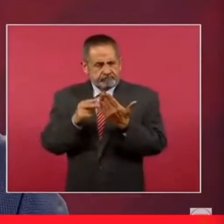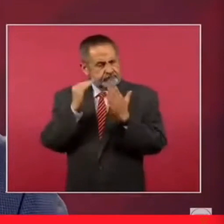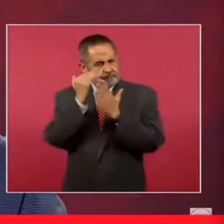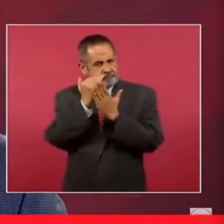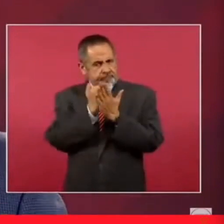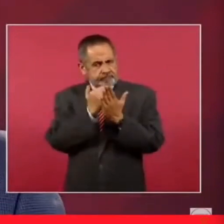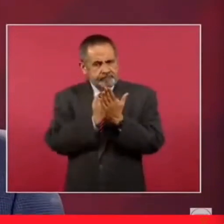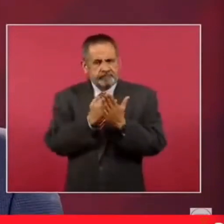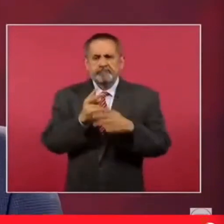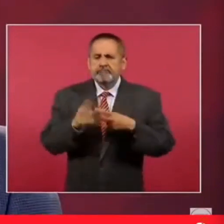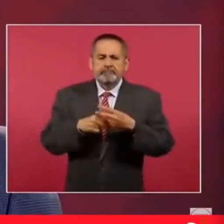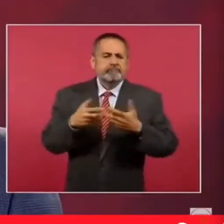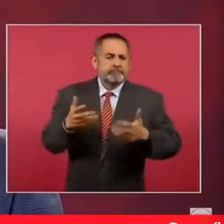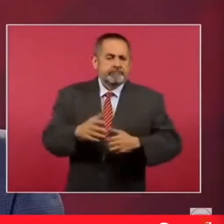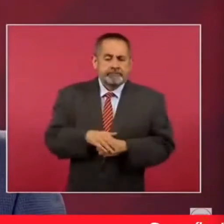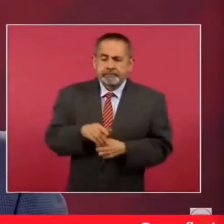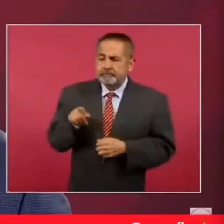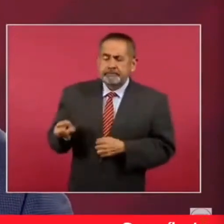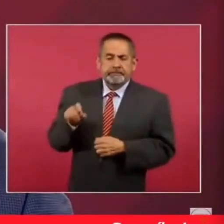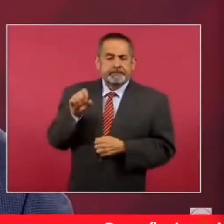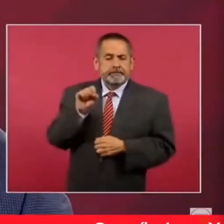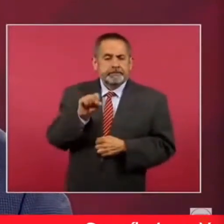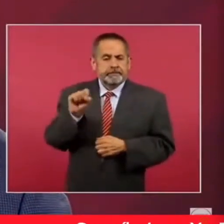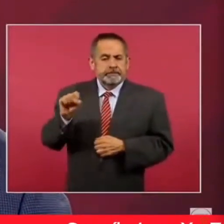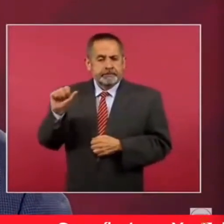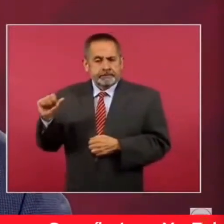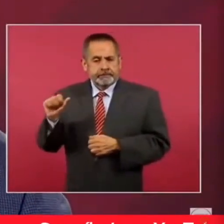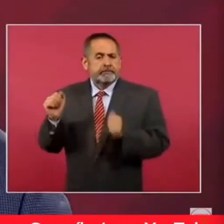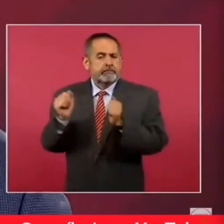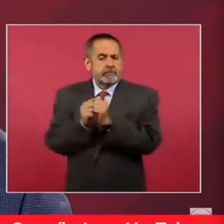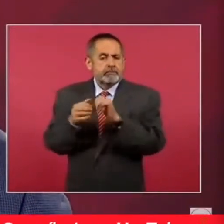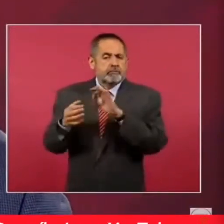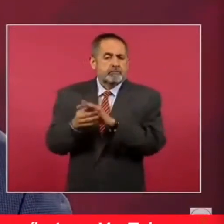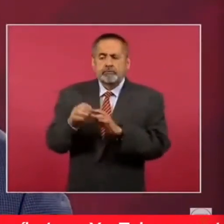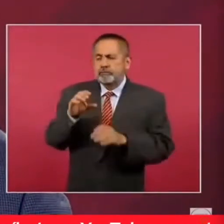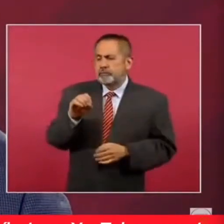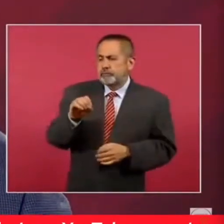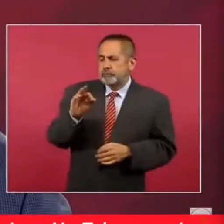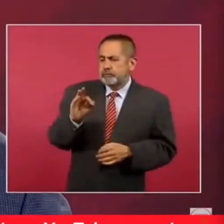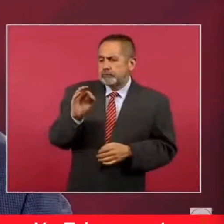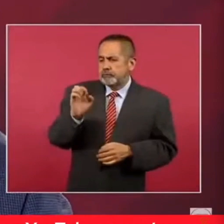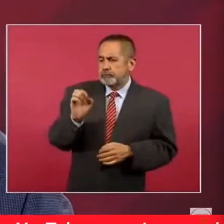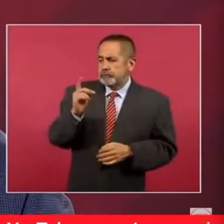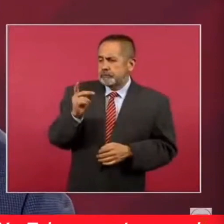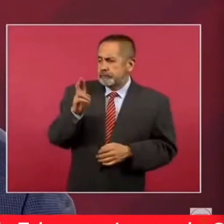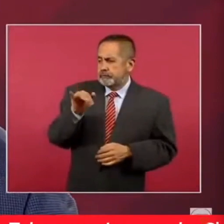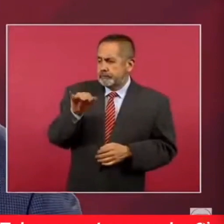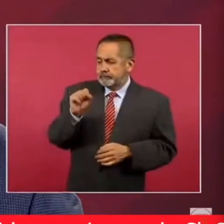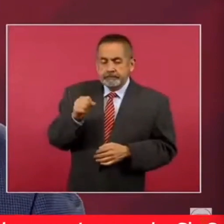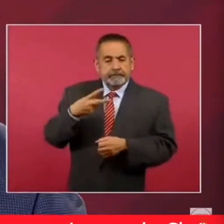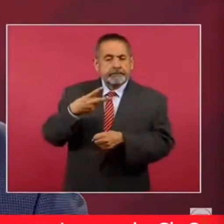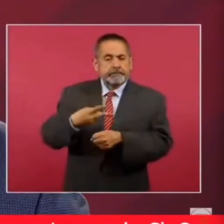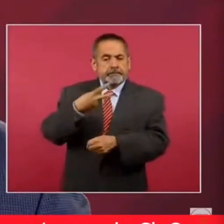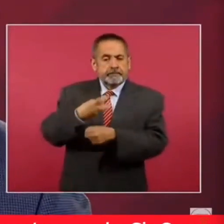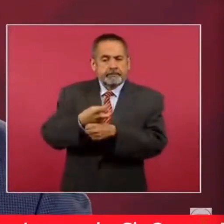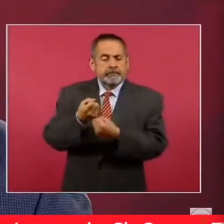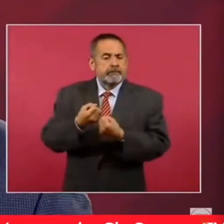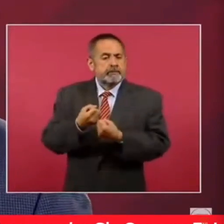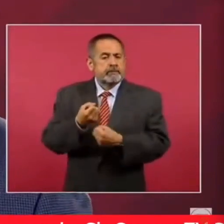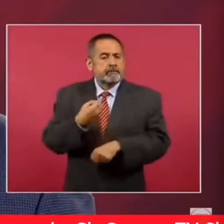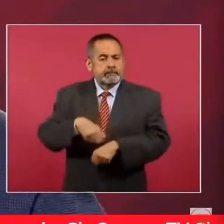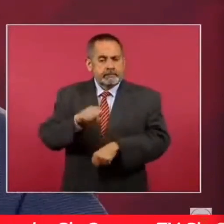las acciones de la Secretaría de Salud a través de COFEPRIS durante la segunda Semana Nacional contra